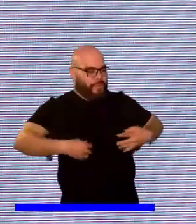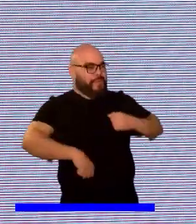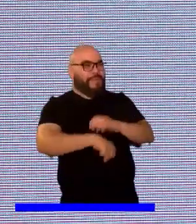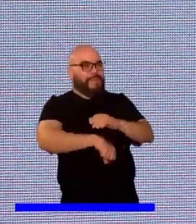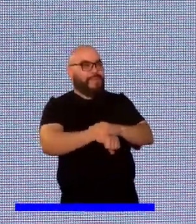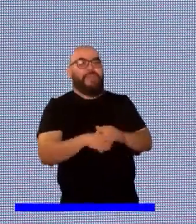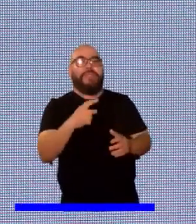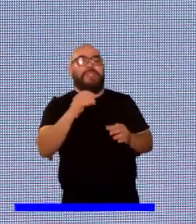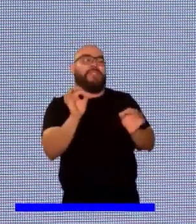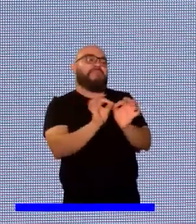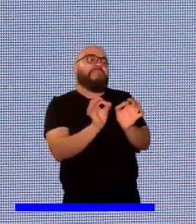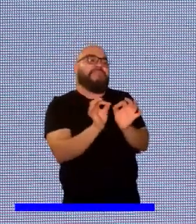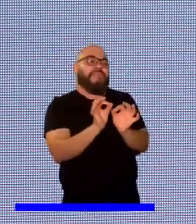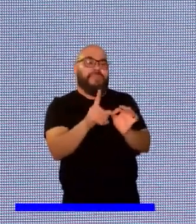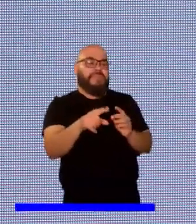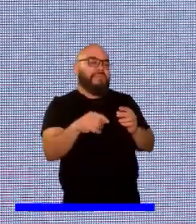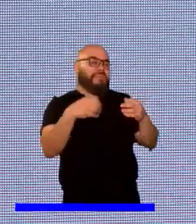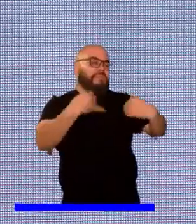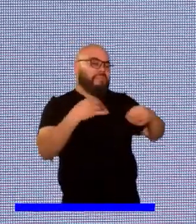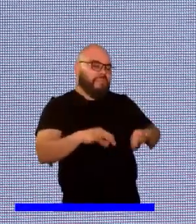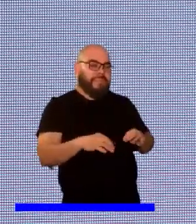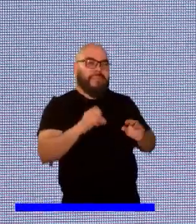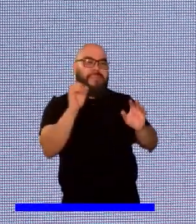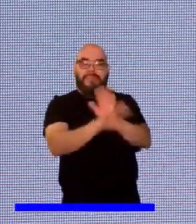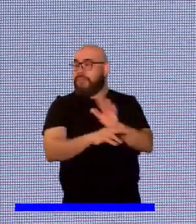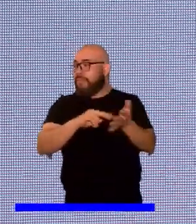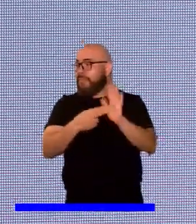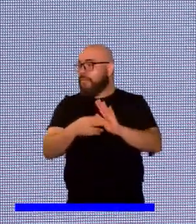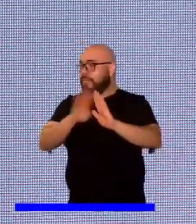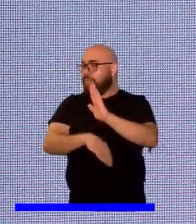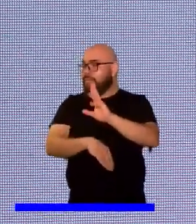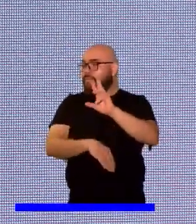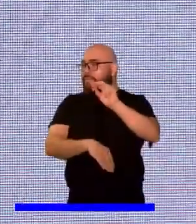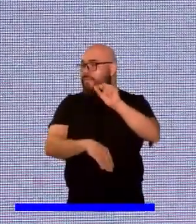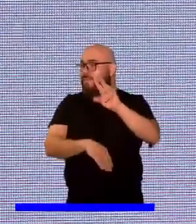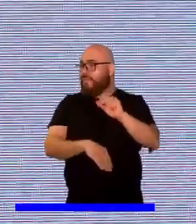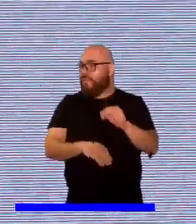¿Por qué digo triviales? No porque sea menor, de hecho, vamos a su lejos, pero,